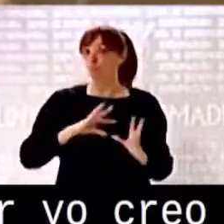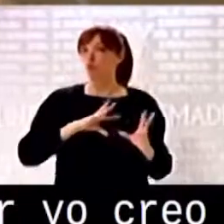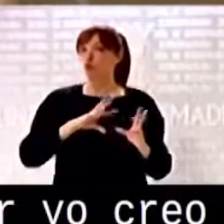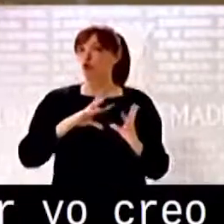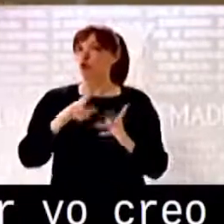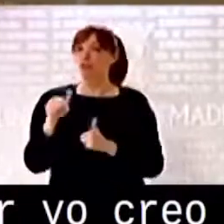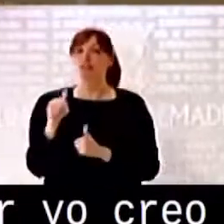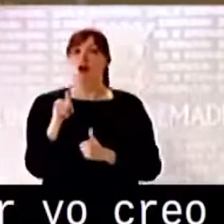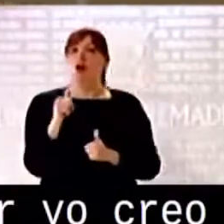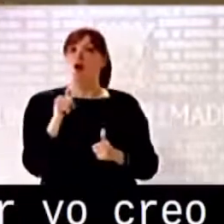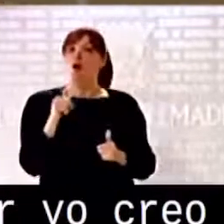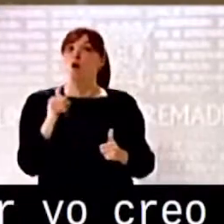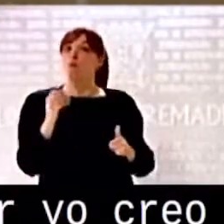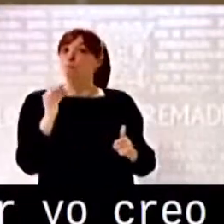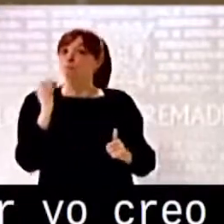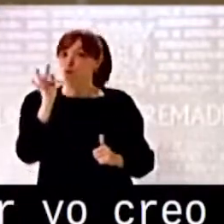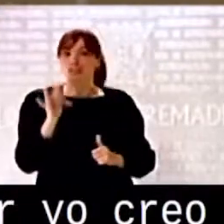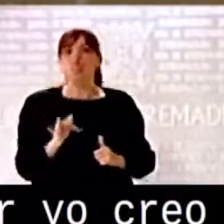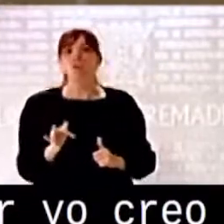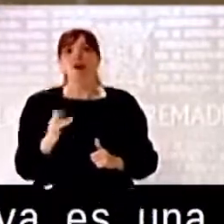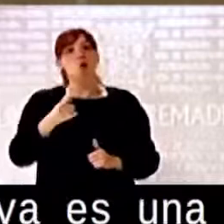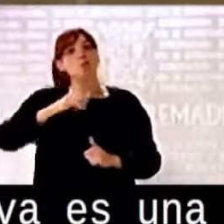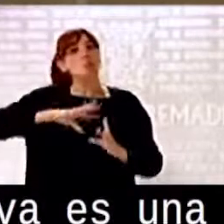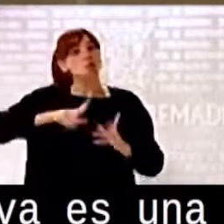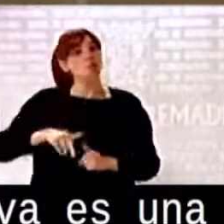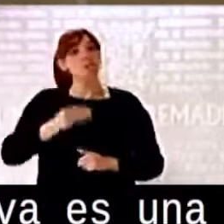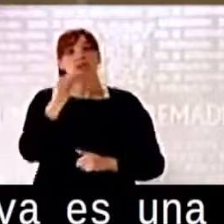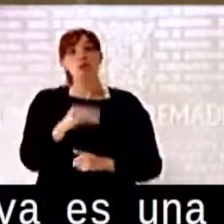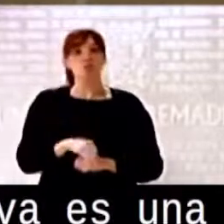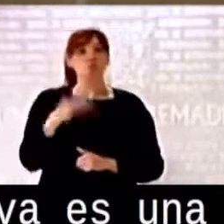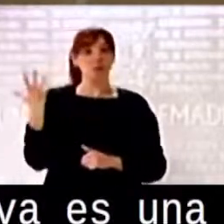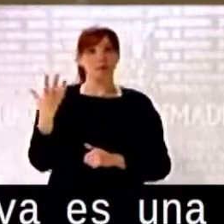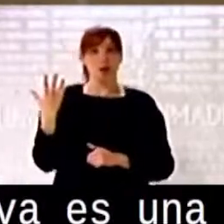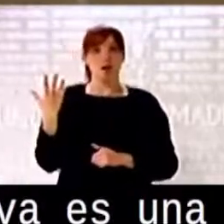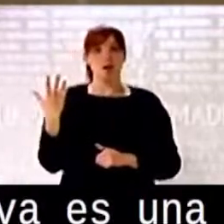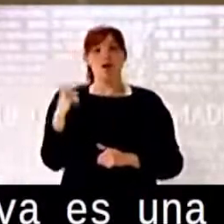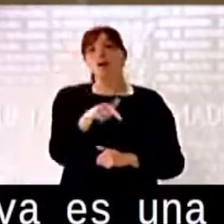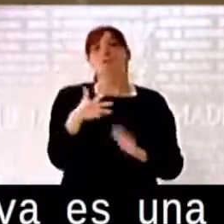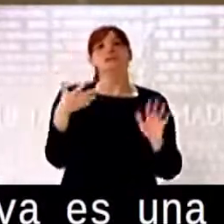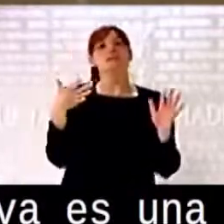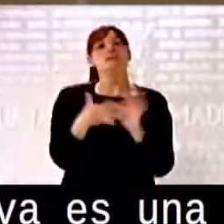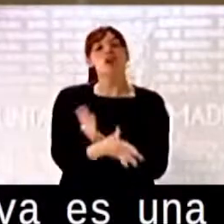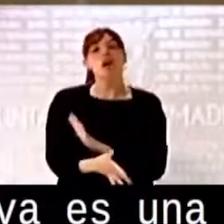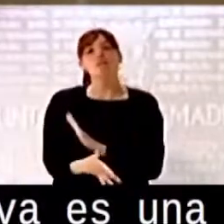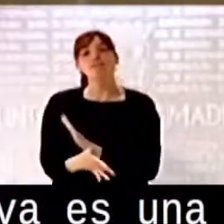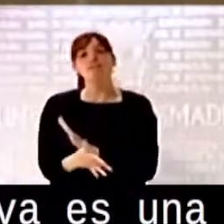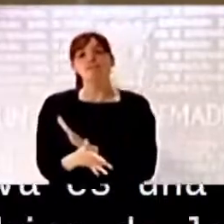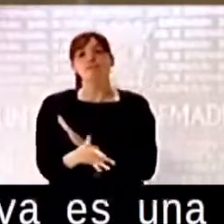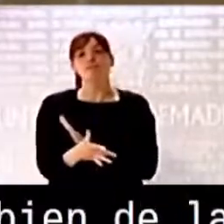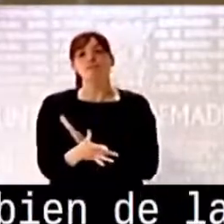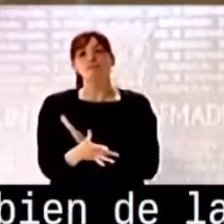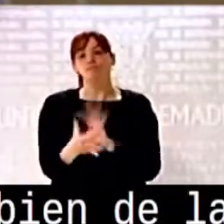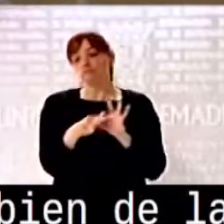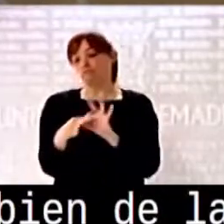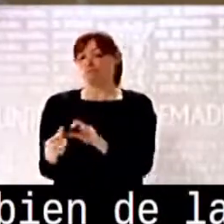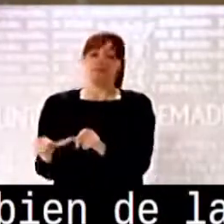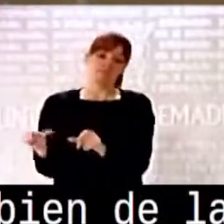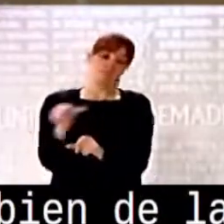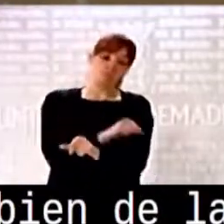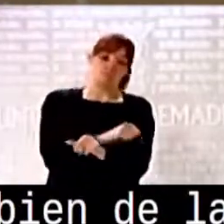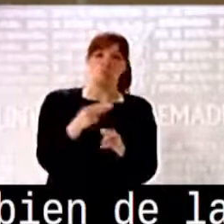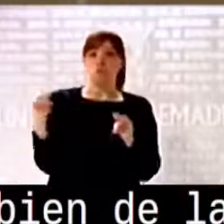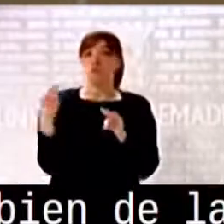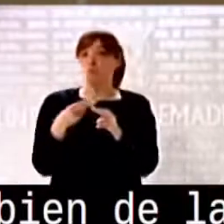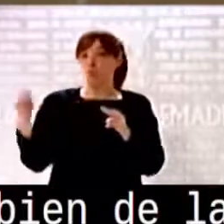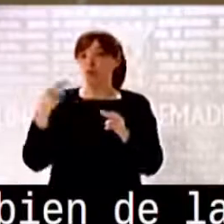noticia muy positiva, es una noticia estupenda y que habla muy bien de las políticas que